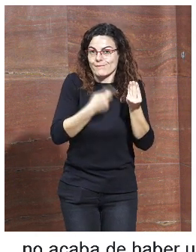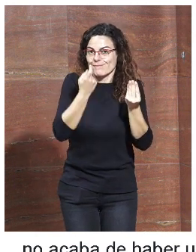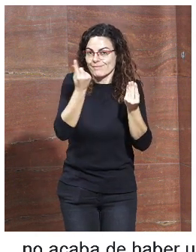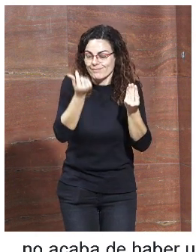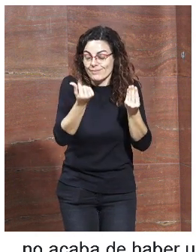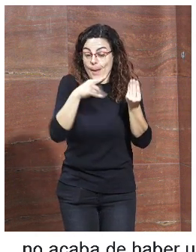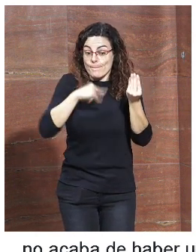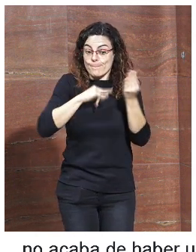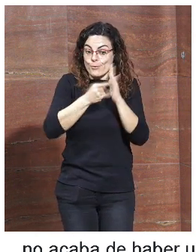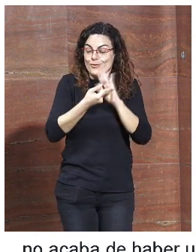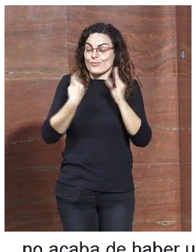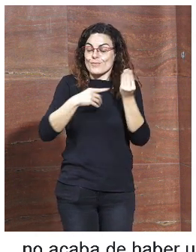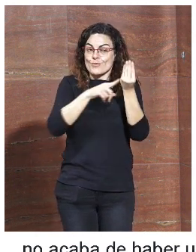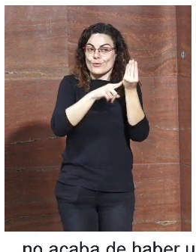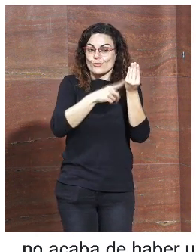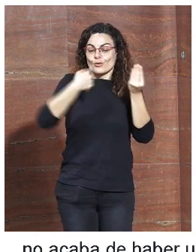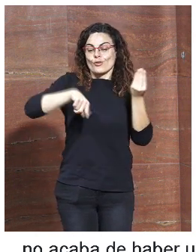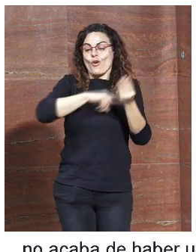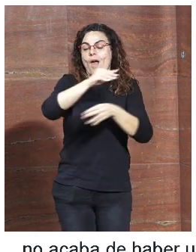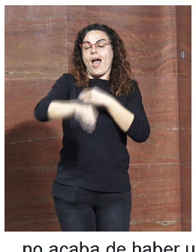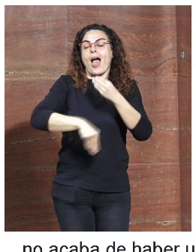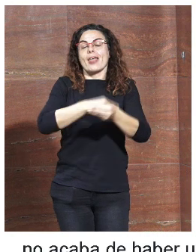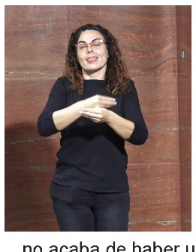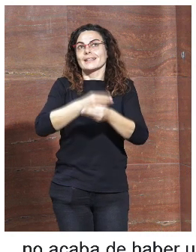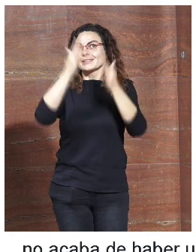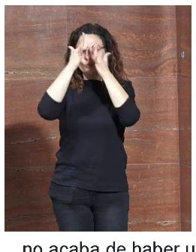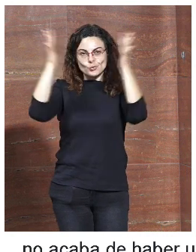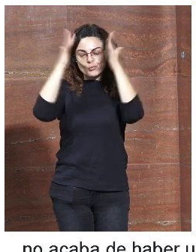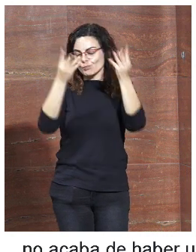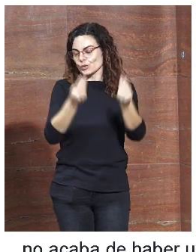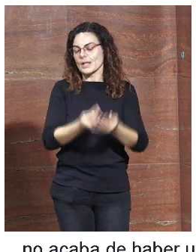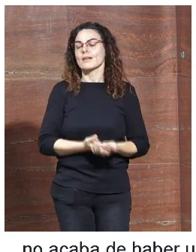Este proyecto, que lo hicimos con mucha ilusión,